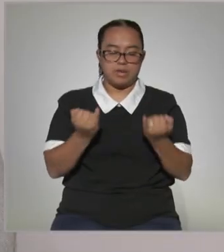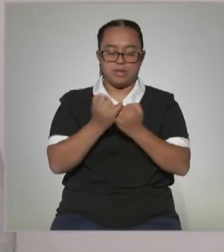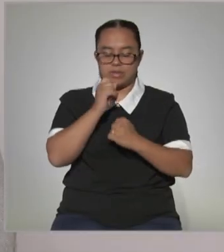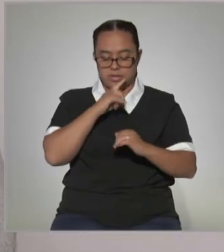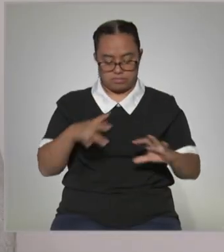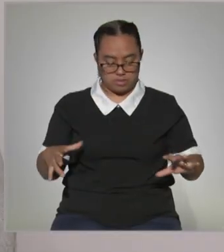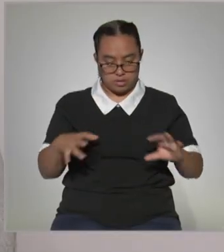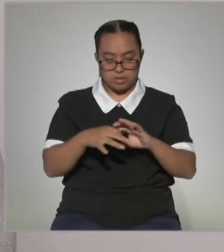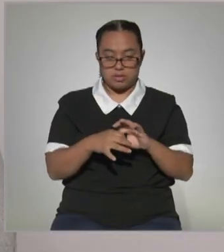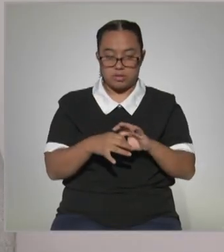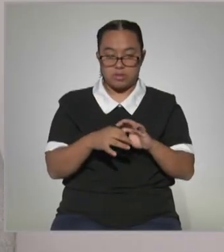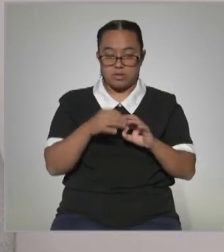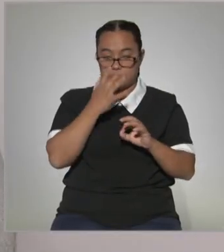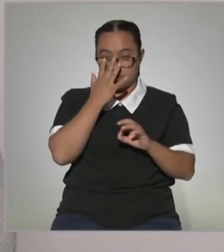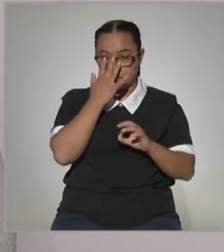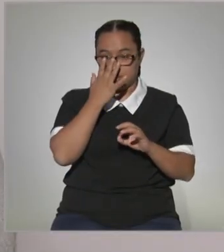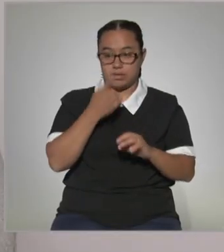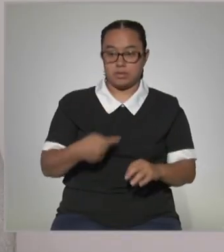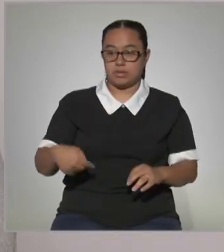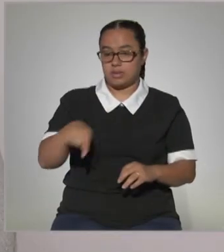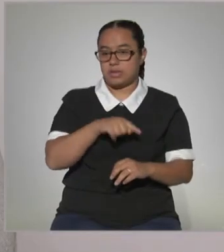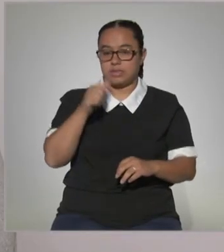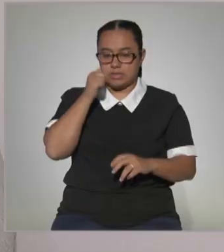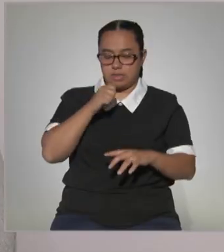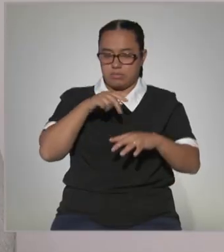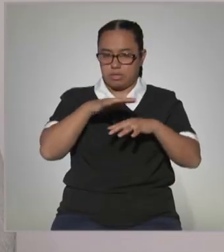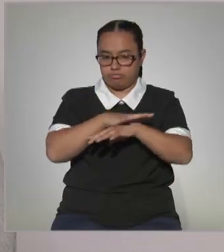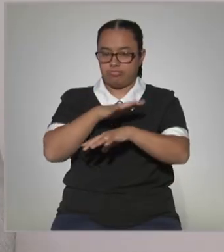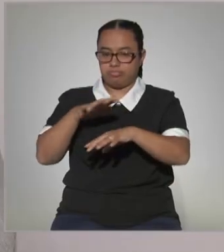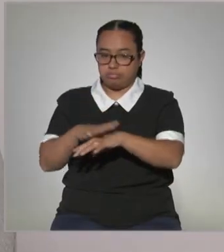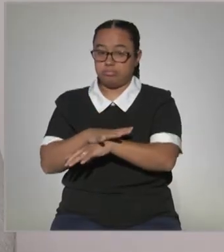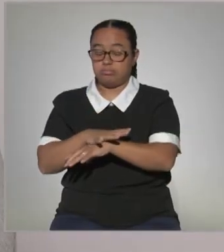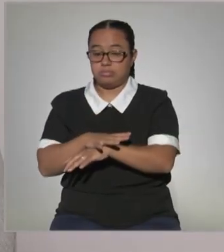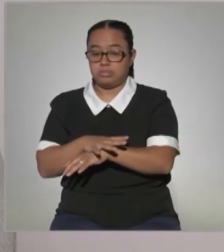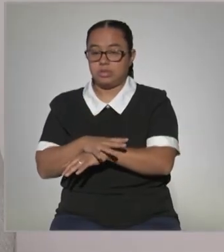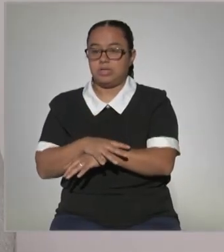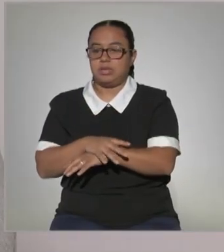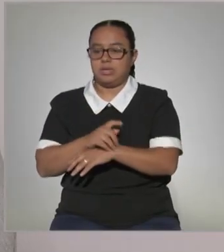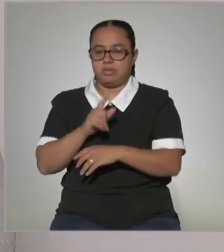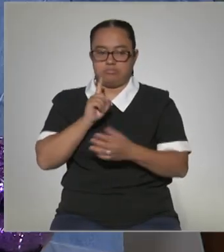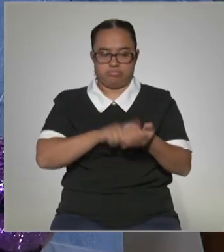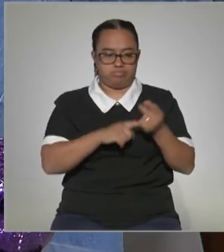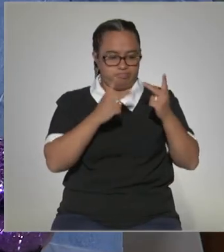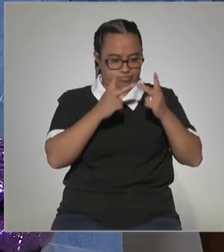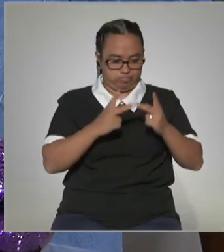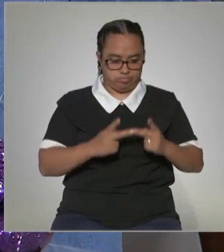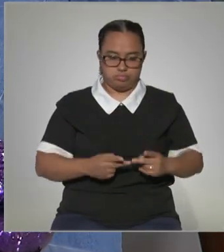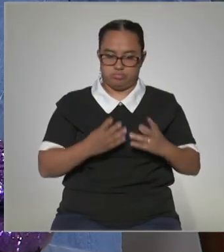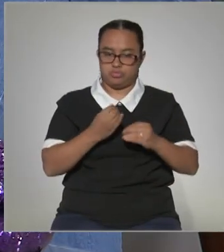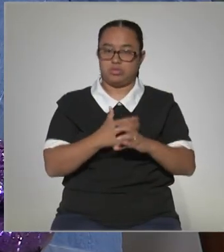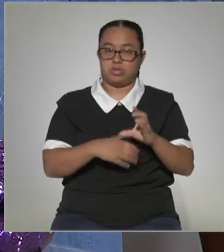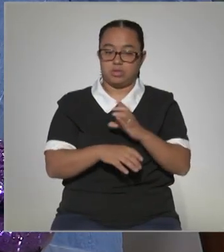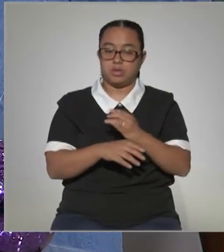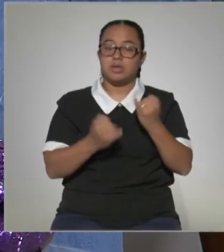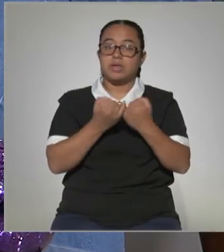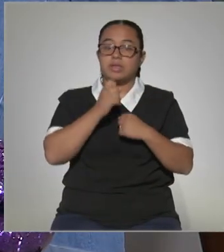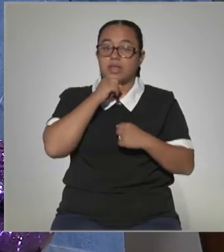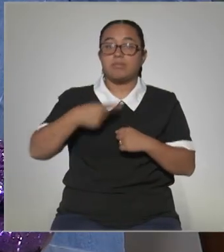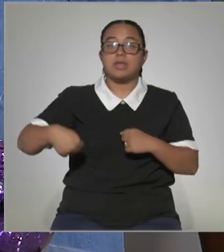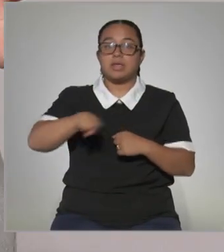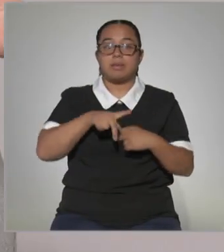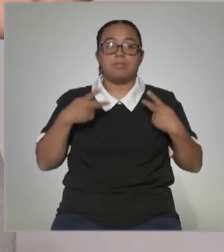es que pues somos holísticos, ¿no? Y entonces todo tiene que ver, y va de la mano con esto de estar